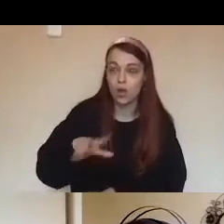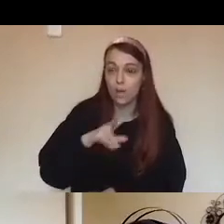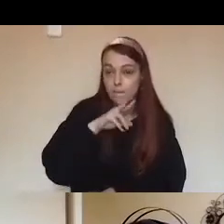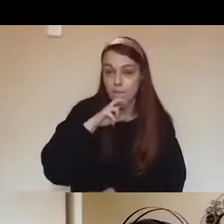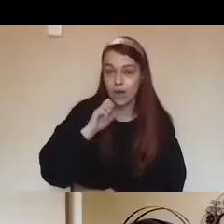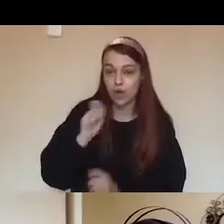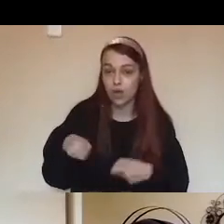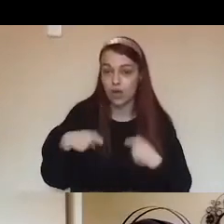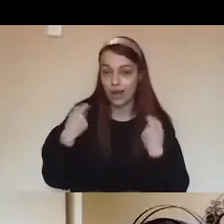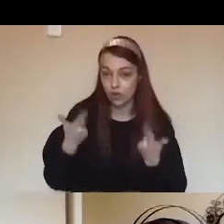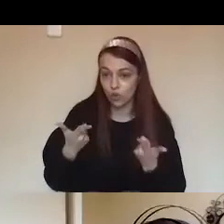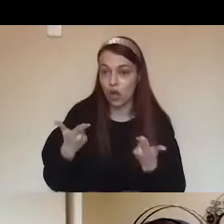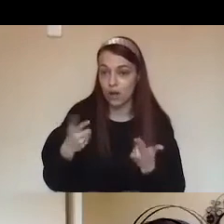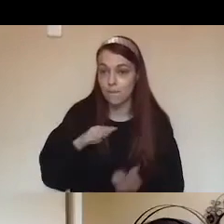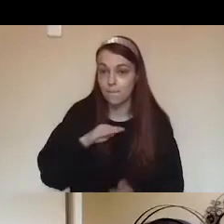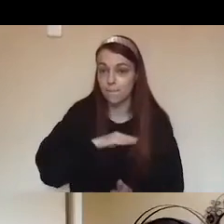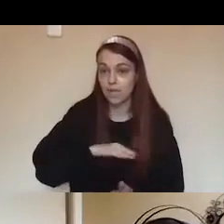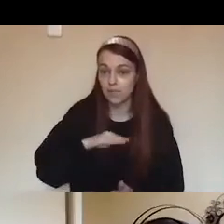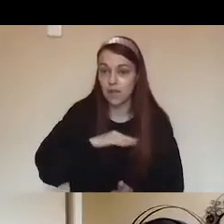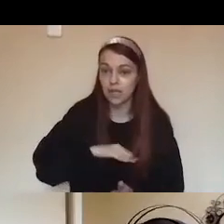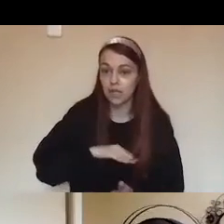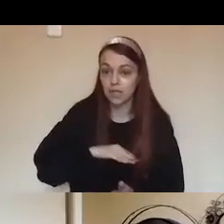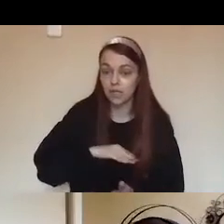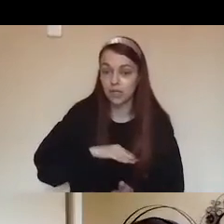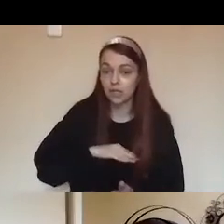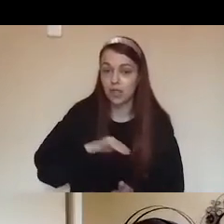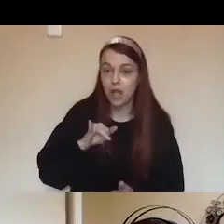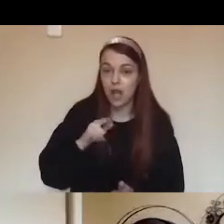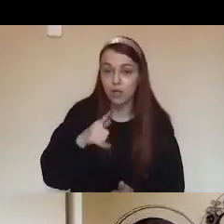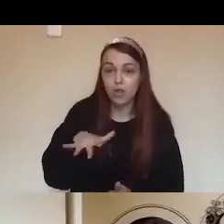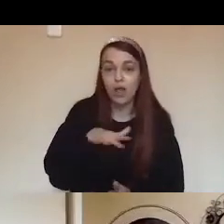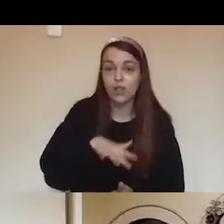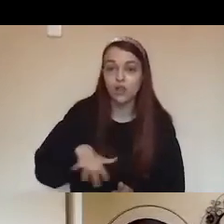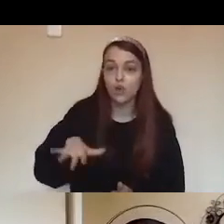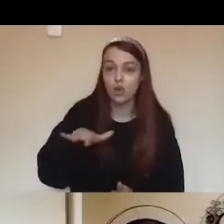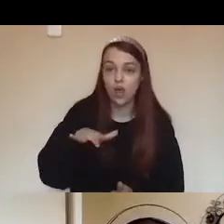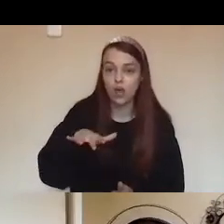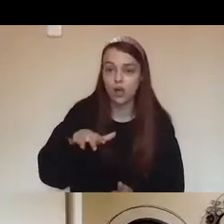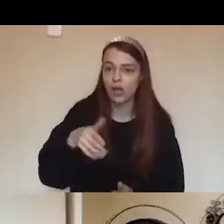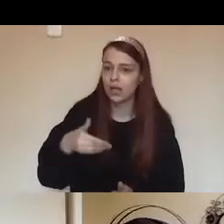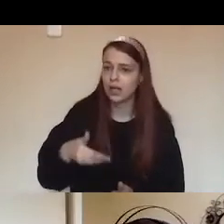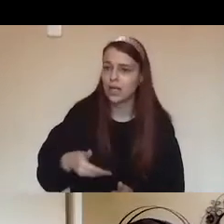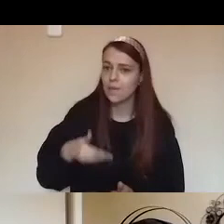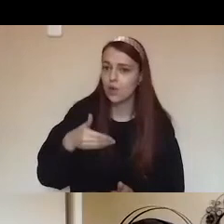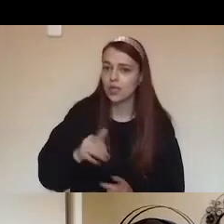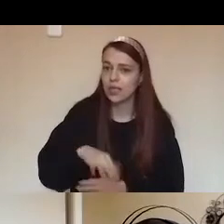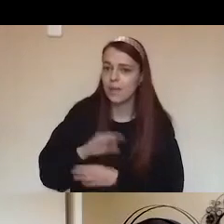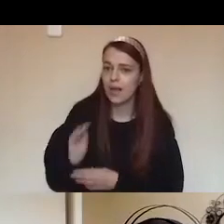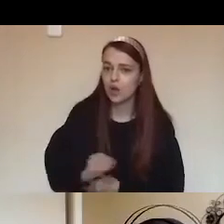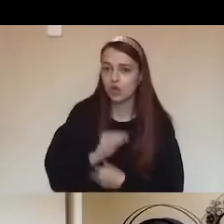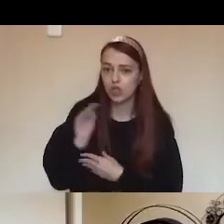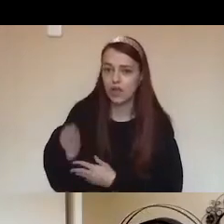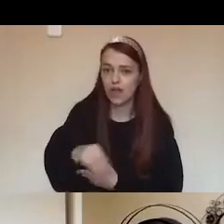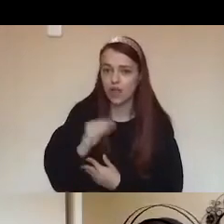natural, que además está ahí una zona muy relevante de conservación, que es la